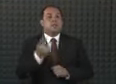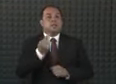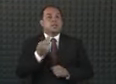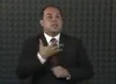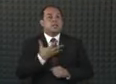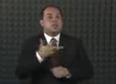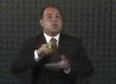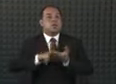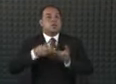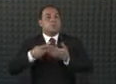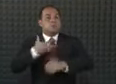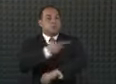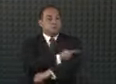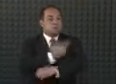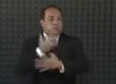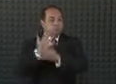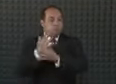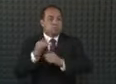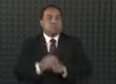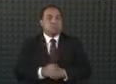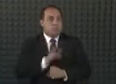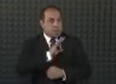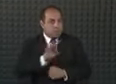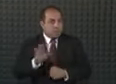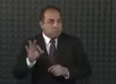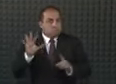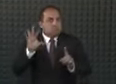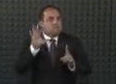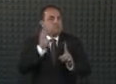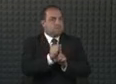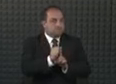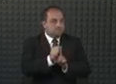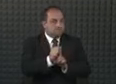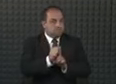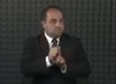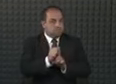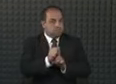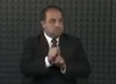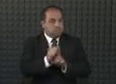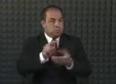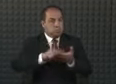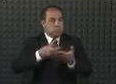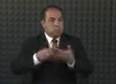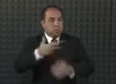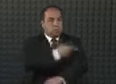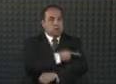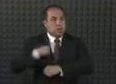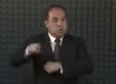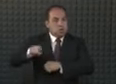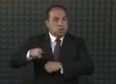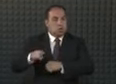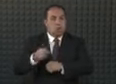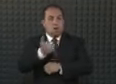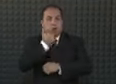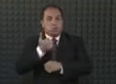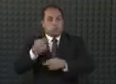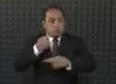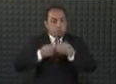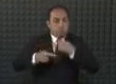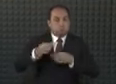dosis. ¿Se logrará llegar a que cumplan las 2 dosis para que ellos puedan regresar, los